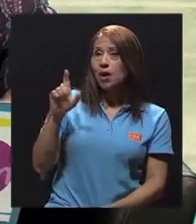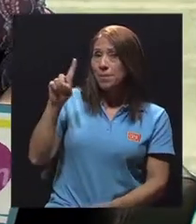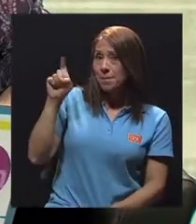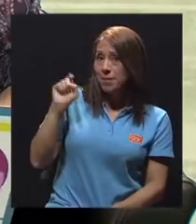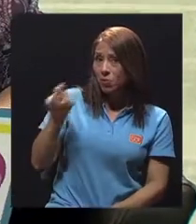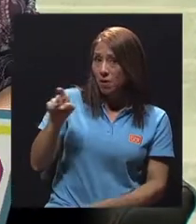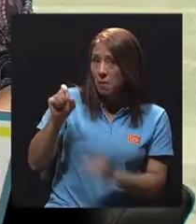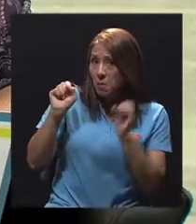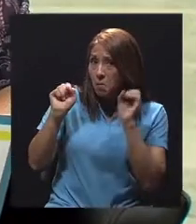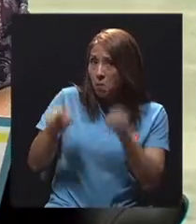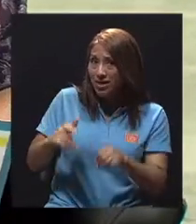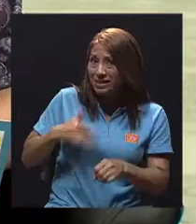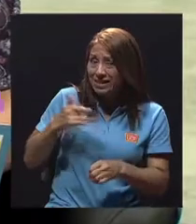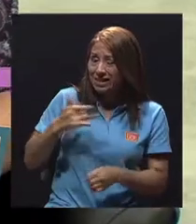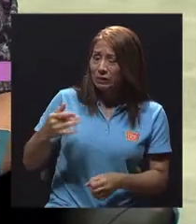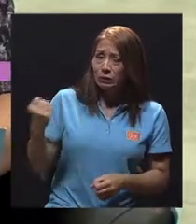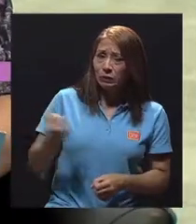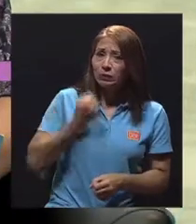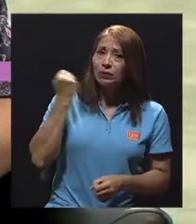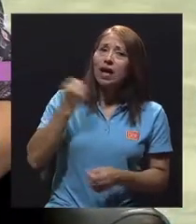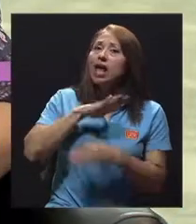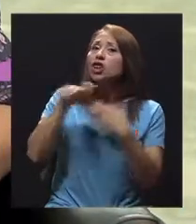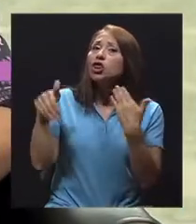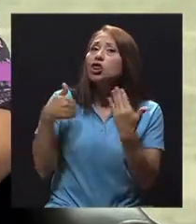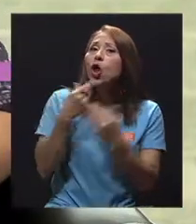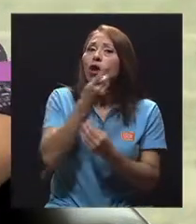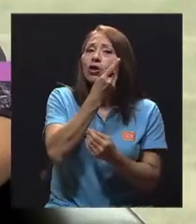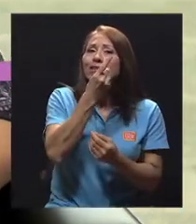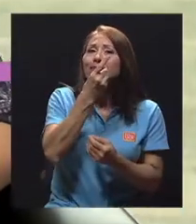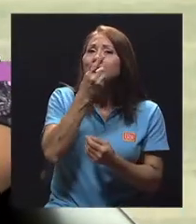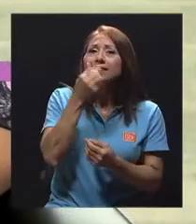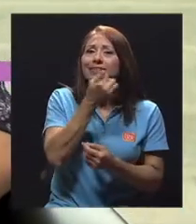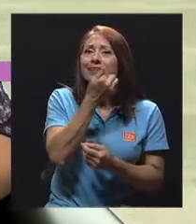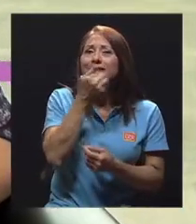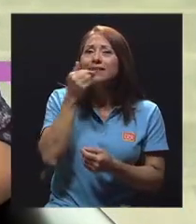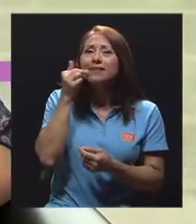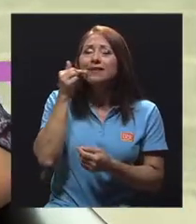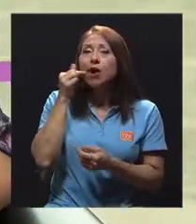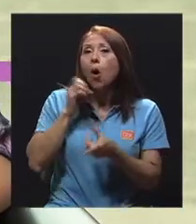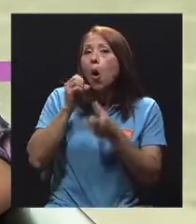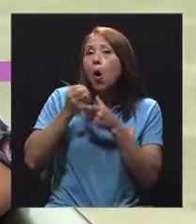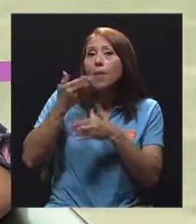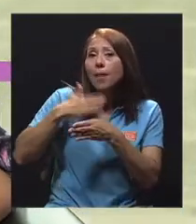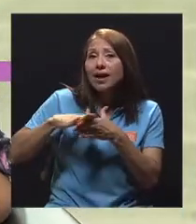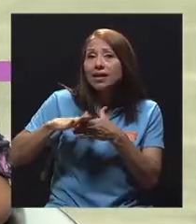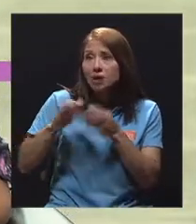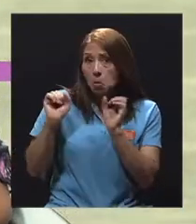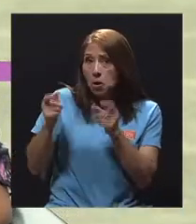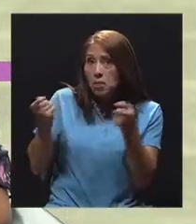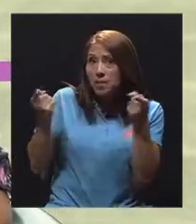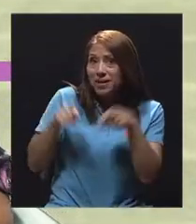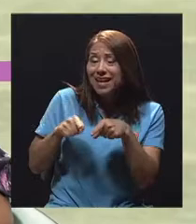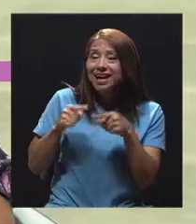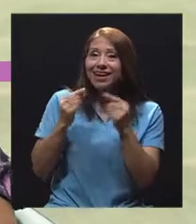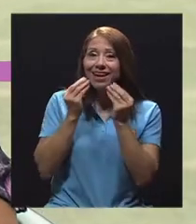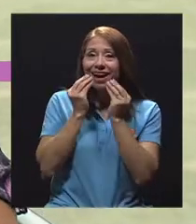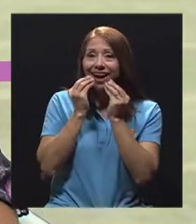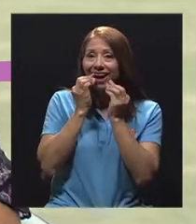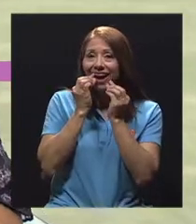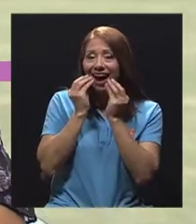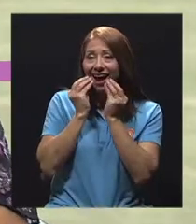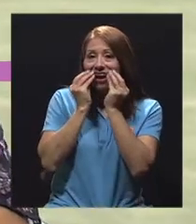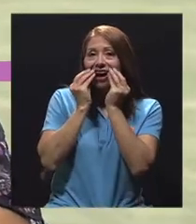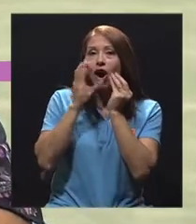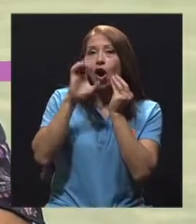piezas dentales, pero y que podía ser también en partes, ¿verdad? O piezas. ¿Se dan por lo general en los colmillos, doctor? Que uno llama